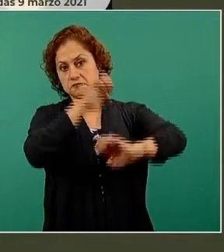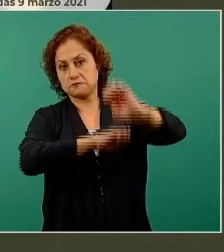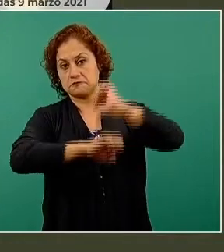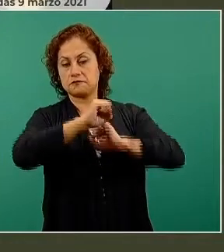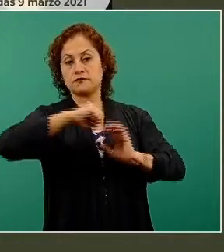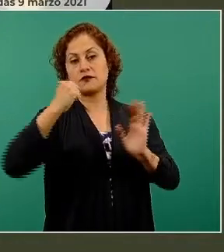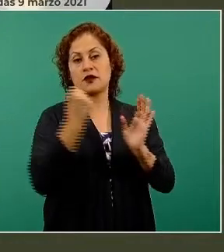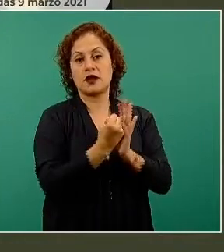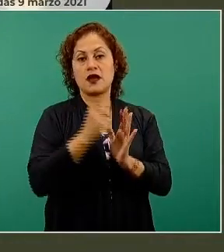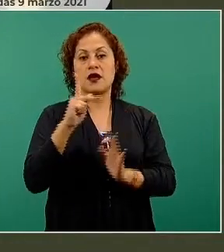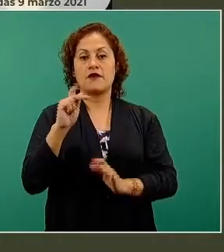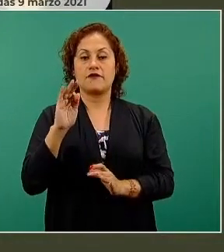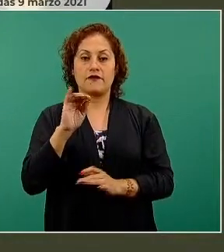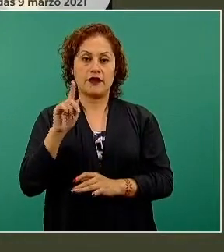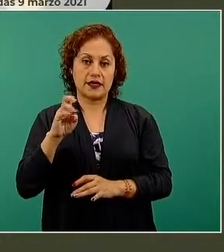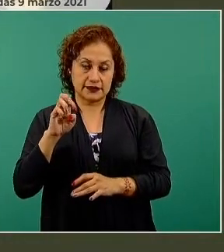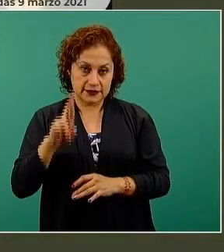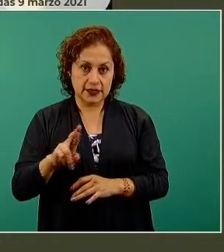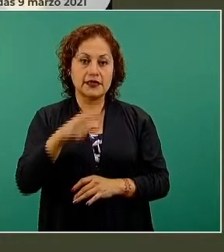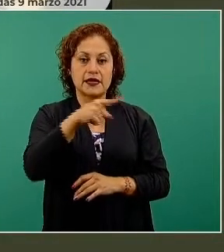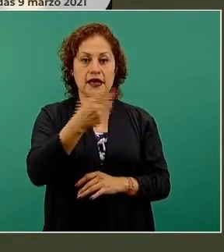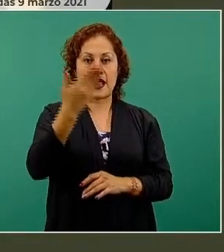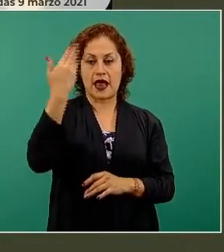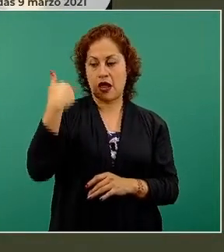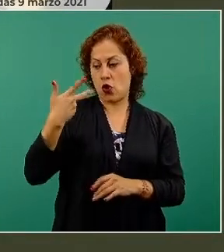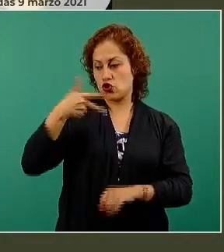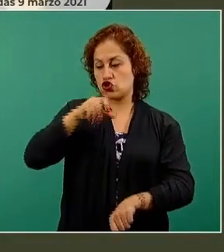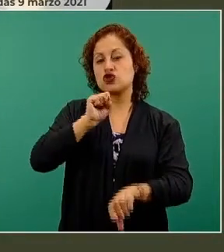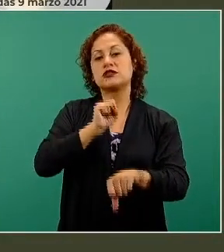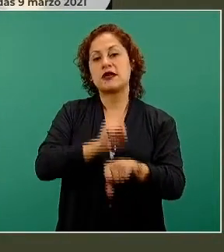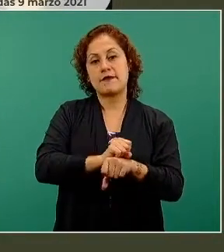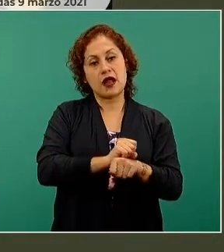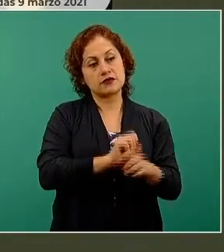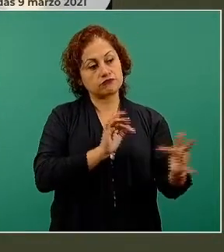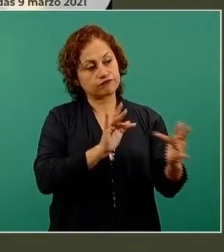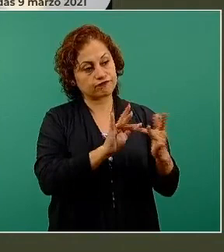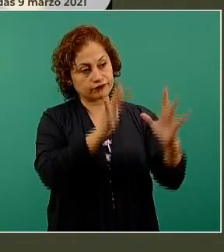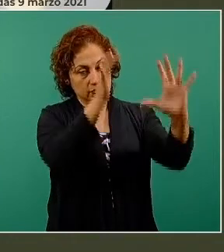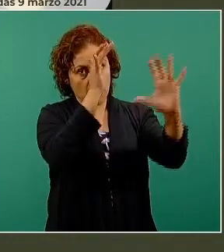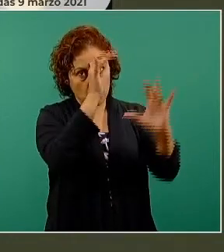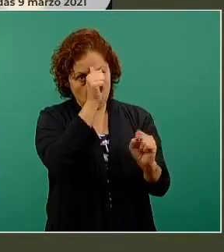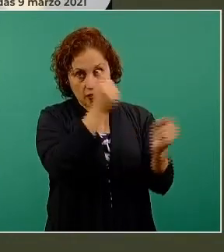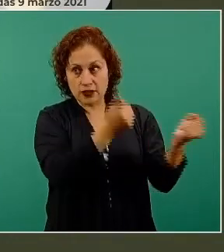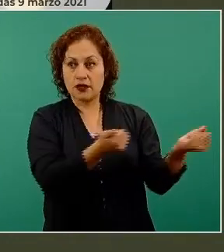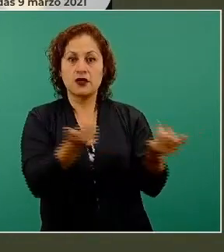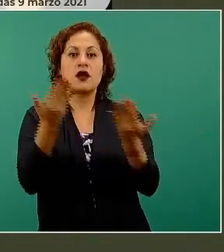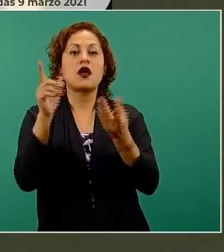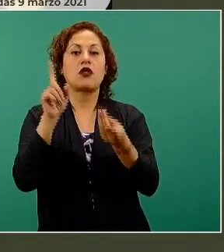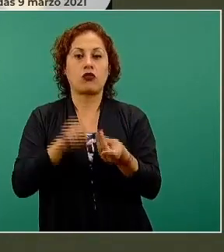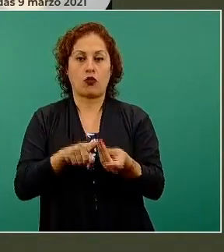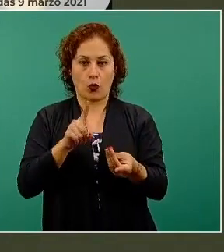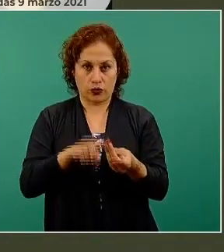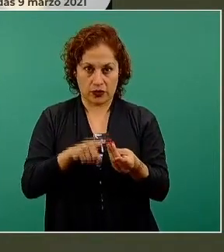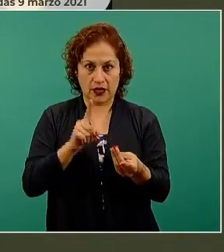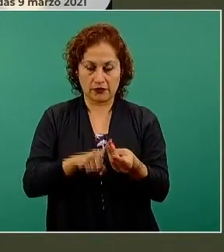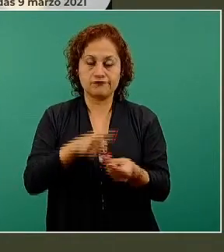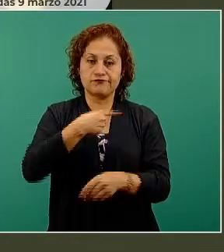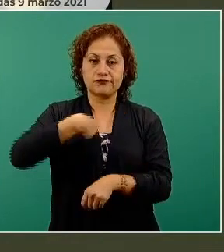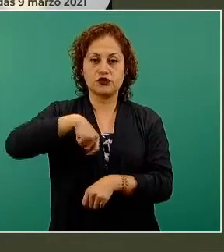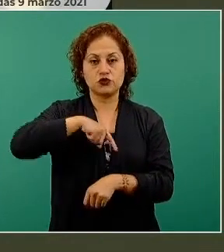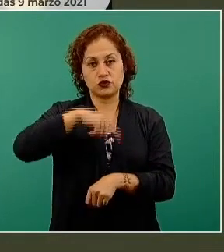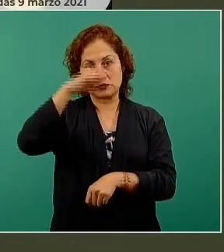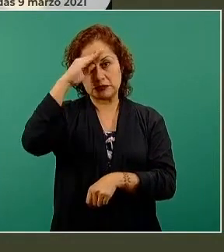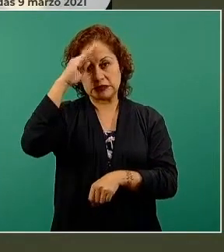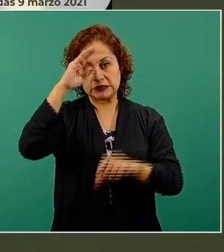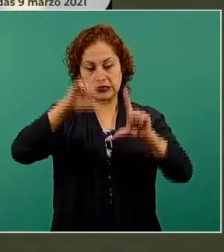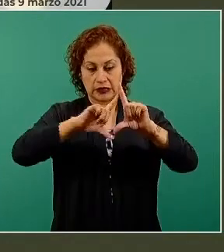que como 8 semanas previas tenemos que decir a dónde enviarlas. Y hemos tratado de hacer una expansión cada vez